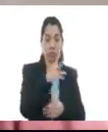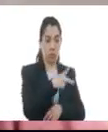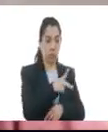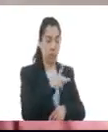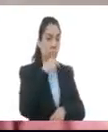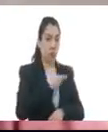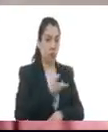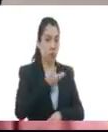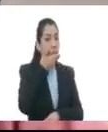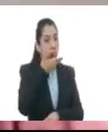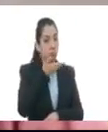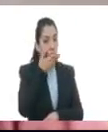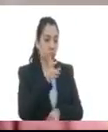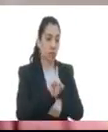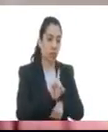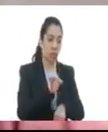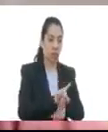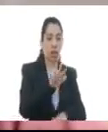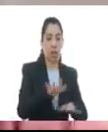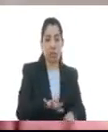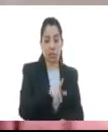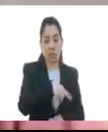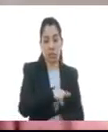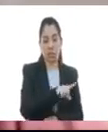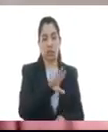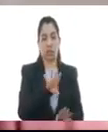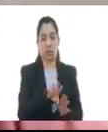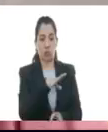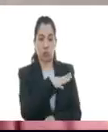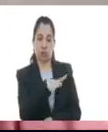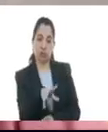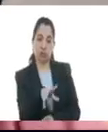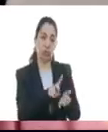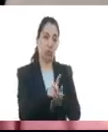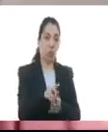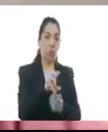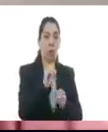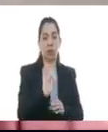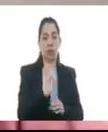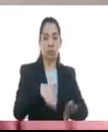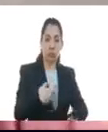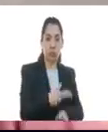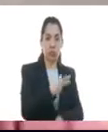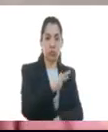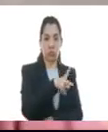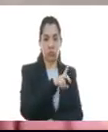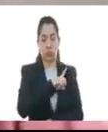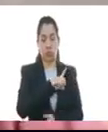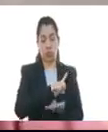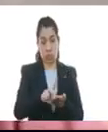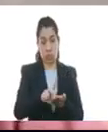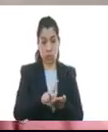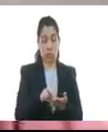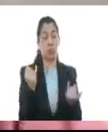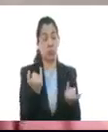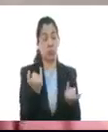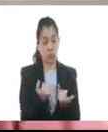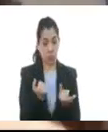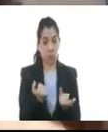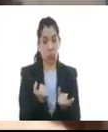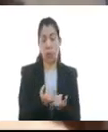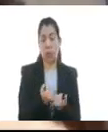múltiples rechazos y violación de derechos. En general, incluso todo lo que es la atención a la salud